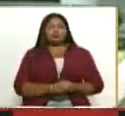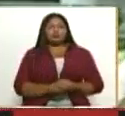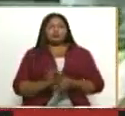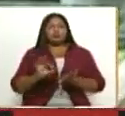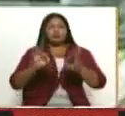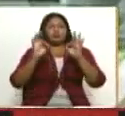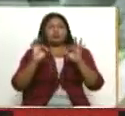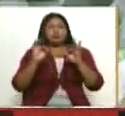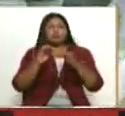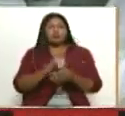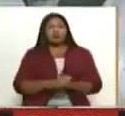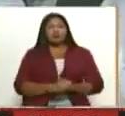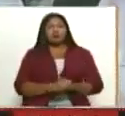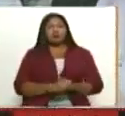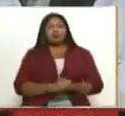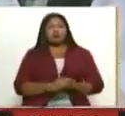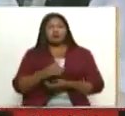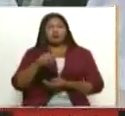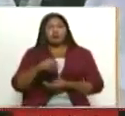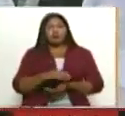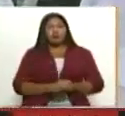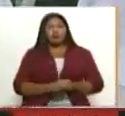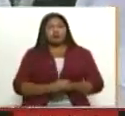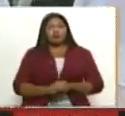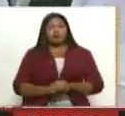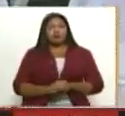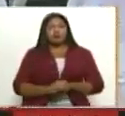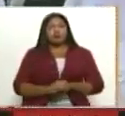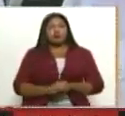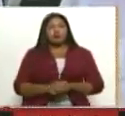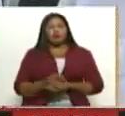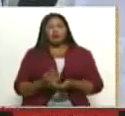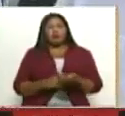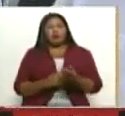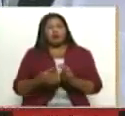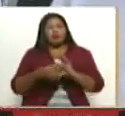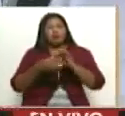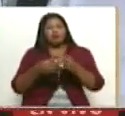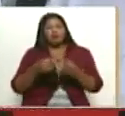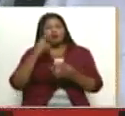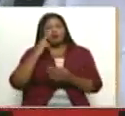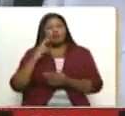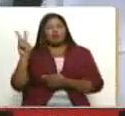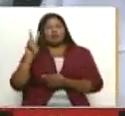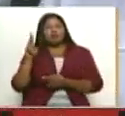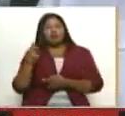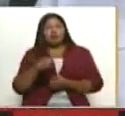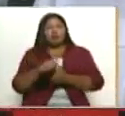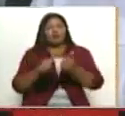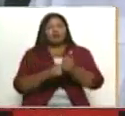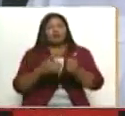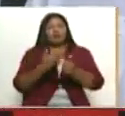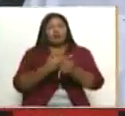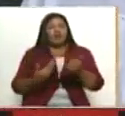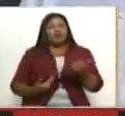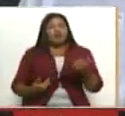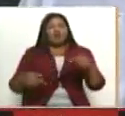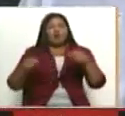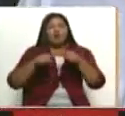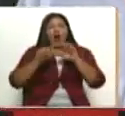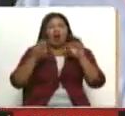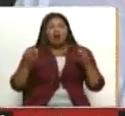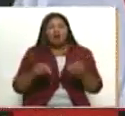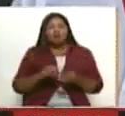la hermana República Bolivariana de Venezuela, representada hoy por su vicepresidenta ejecutiva,